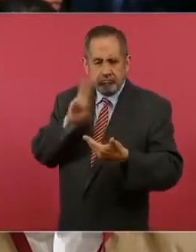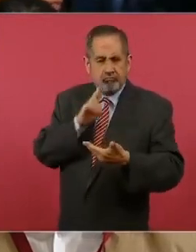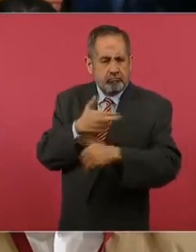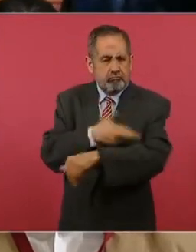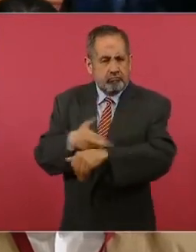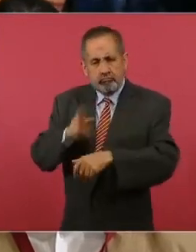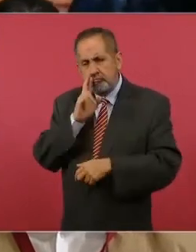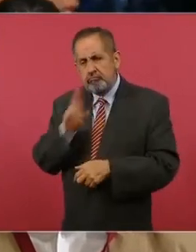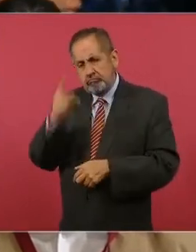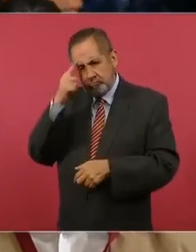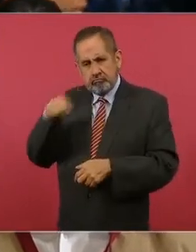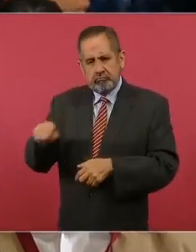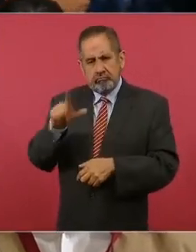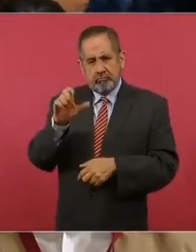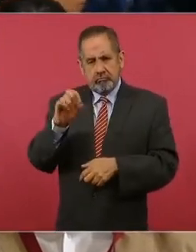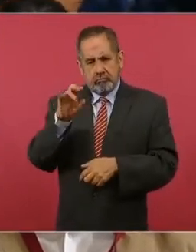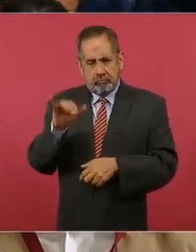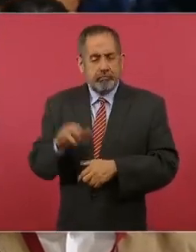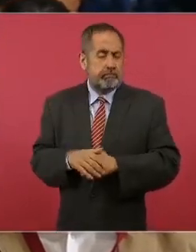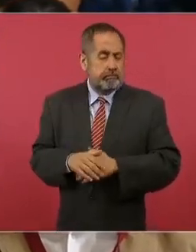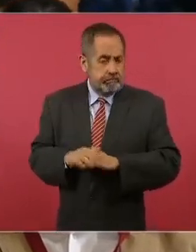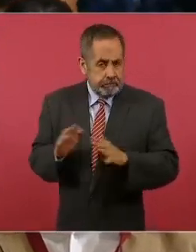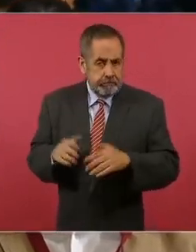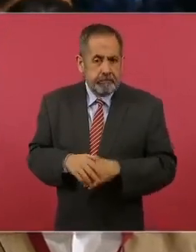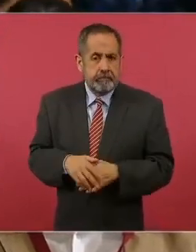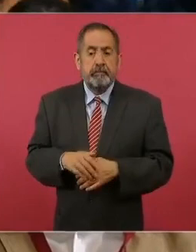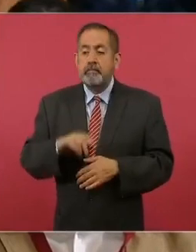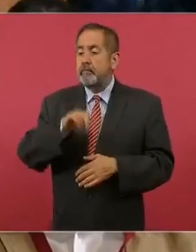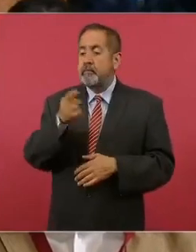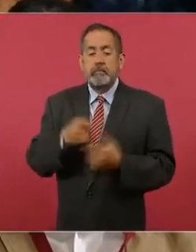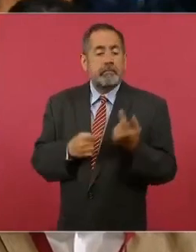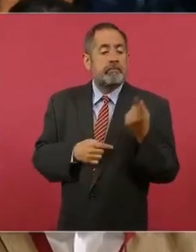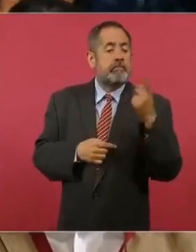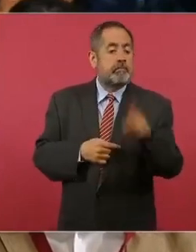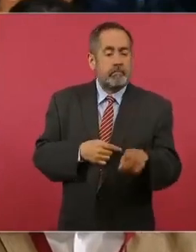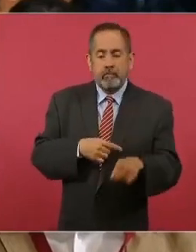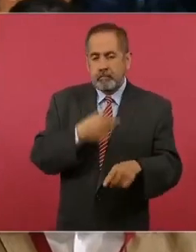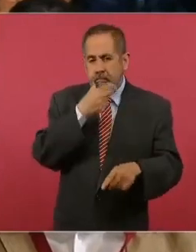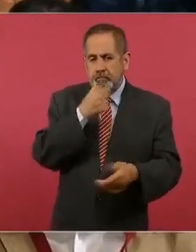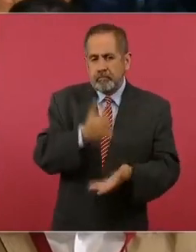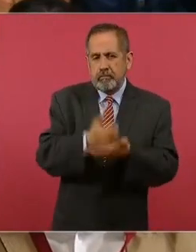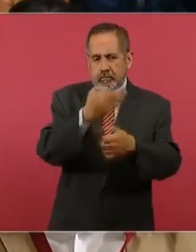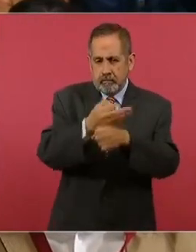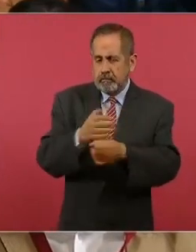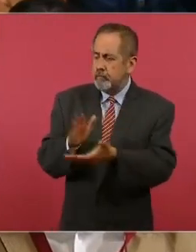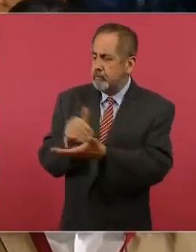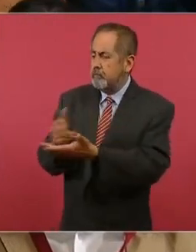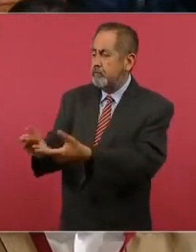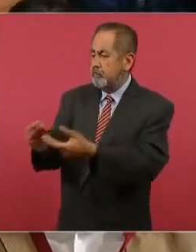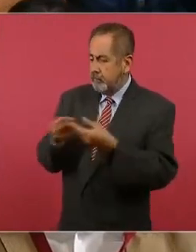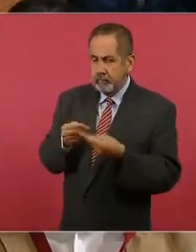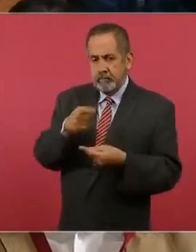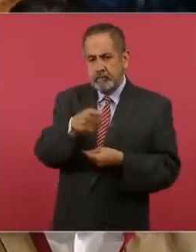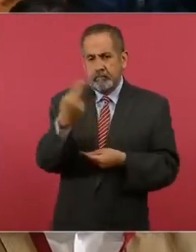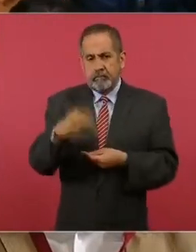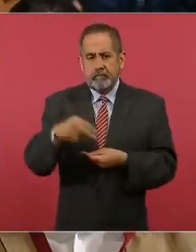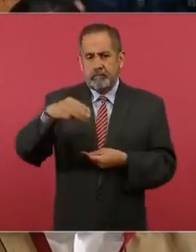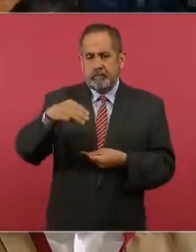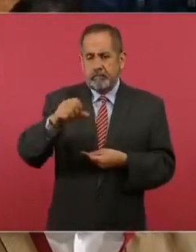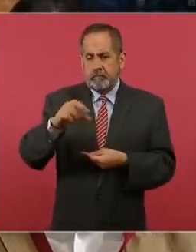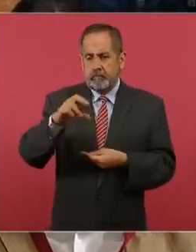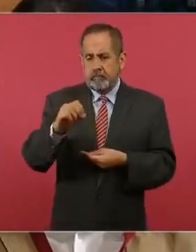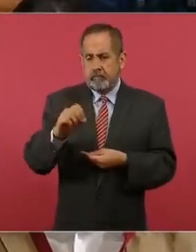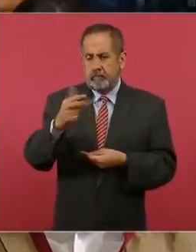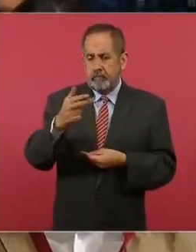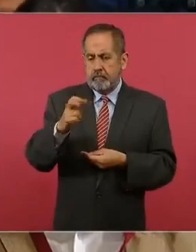solución favorable para el señor Leoncio. Entonces instruyó a un asistente para que le entregara los datos a un señor que se llama Marcos